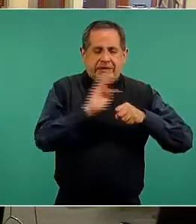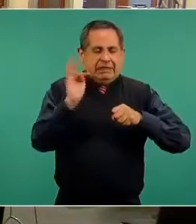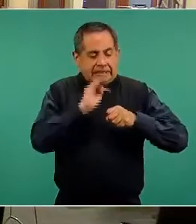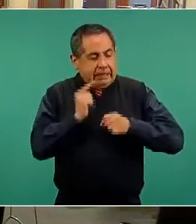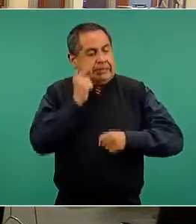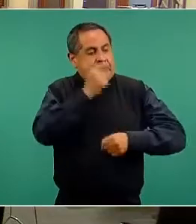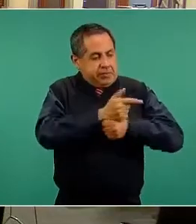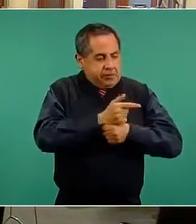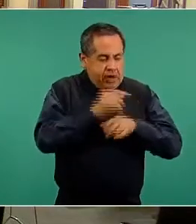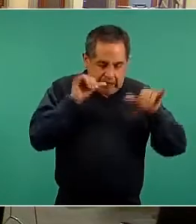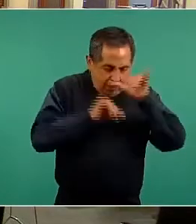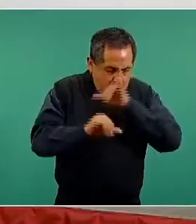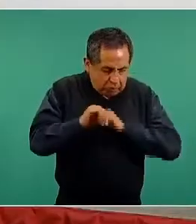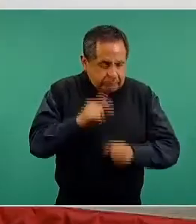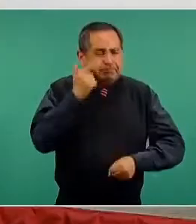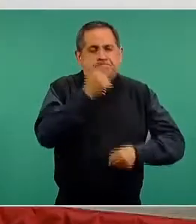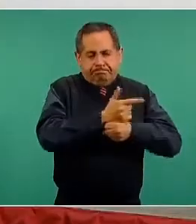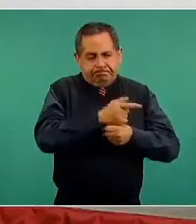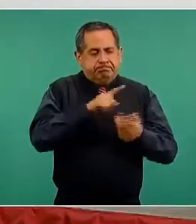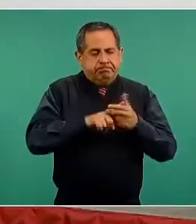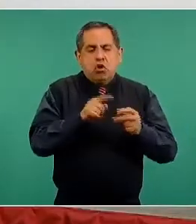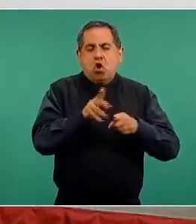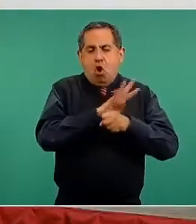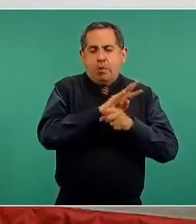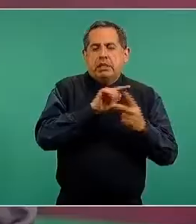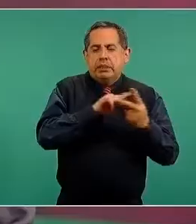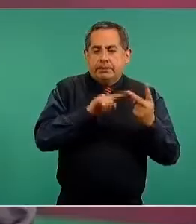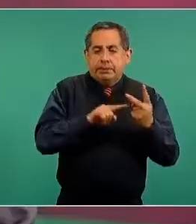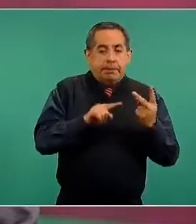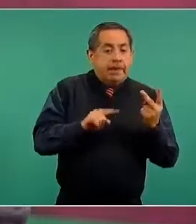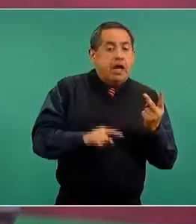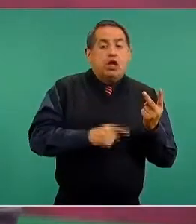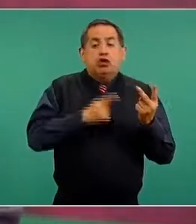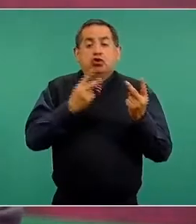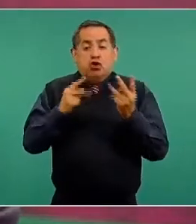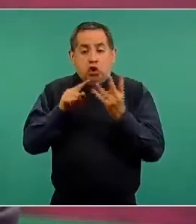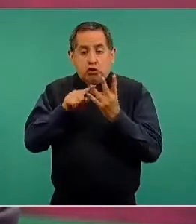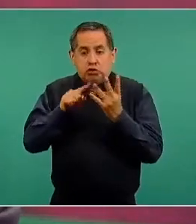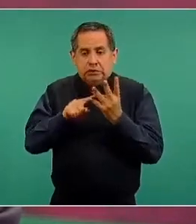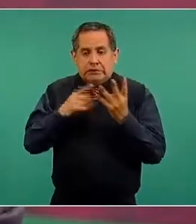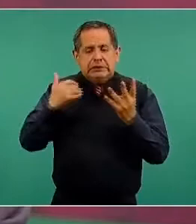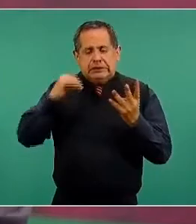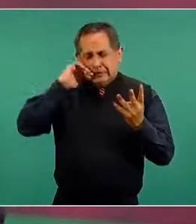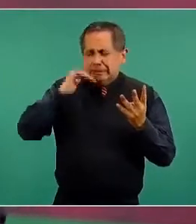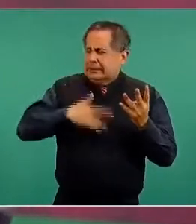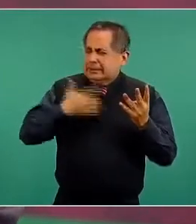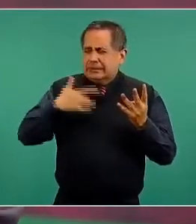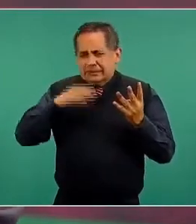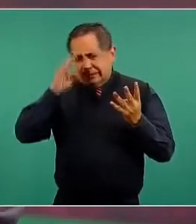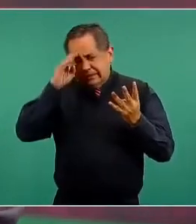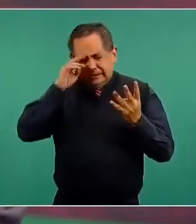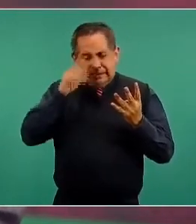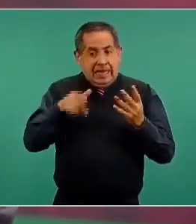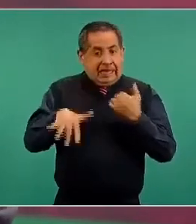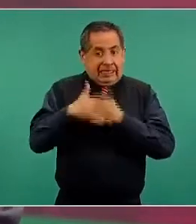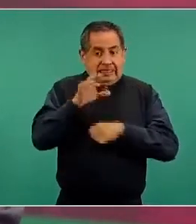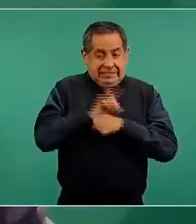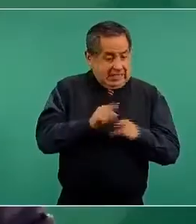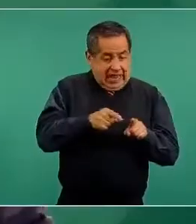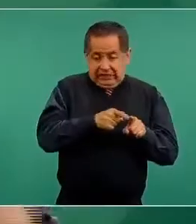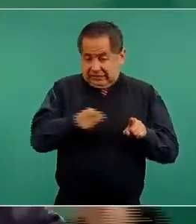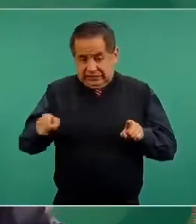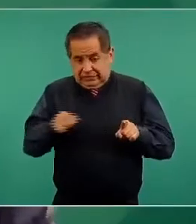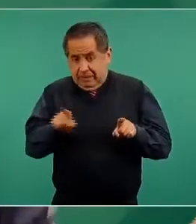diagnosticadas por laboratorio como COVID, y 2 más presentan el mismo síndrome dentro de los 15 días